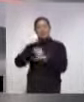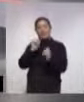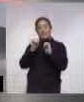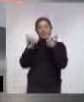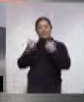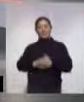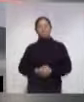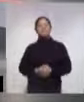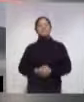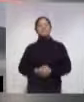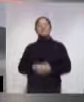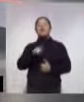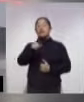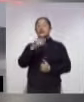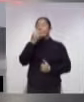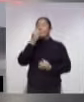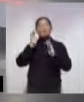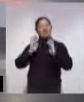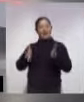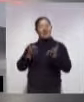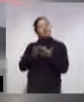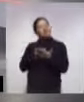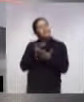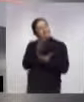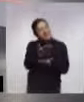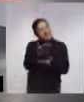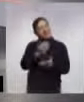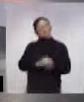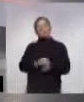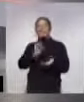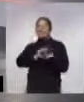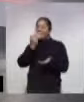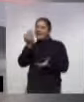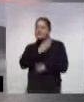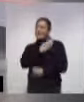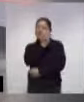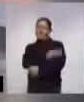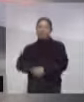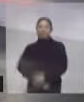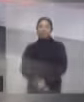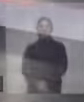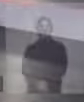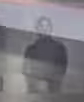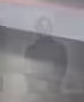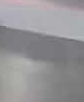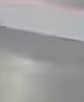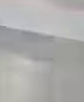Calpulalpan. Si se dispone usted a comer, tenga muy buen provecho. Gracias, buena tarde.